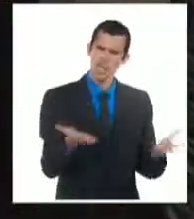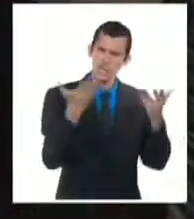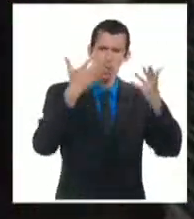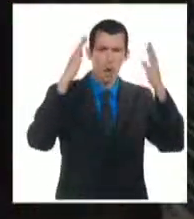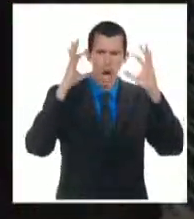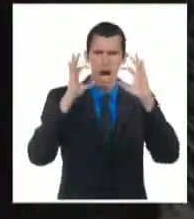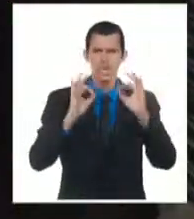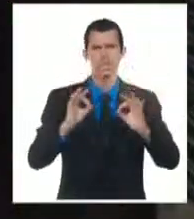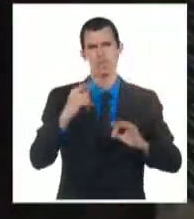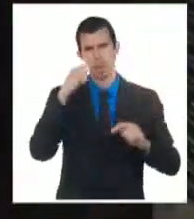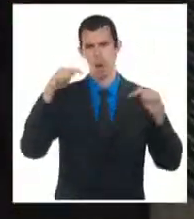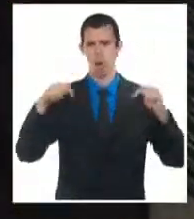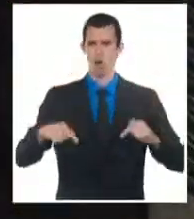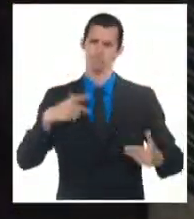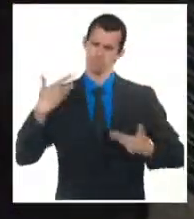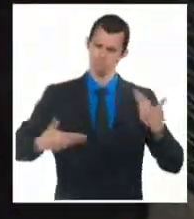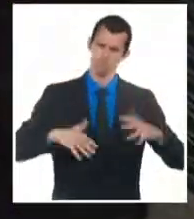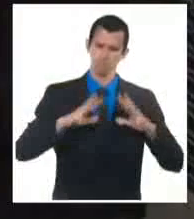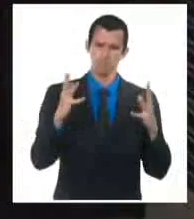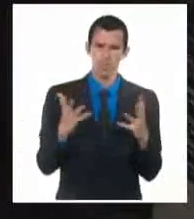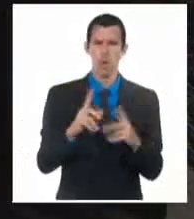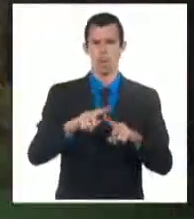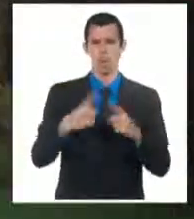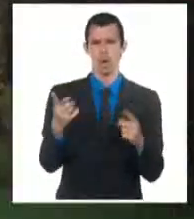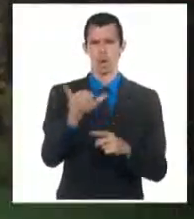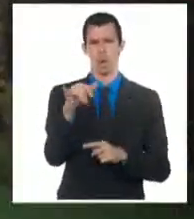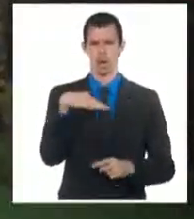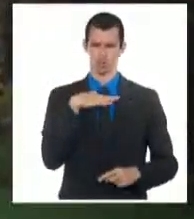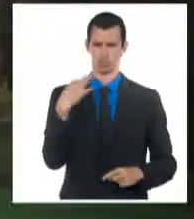esfuerzo y trabajo colectivo en el aniversario 70 de la